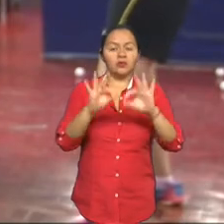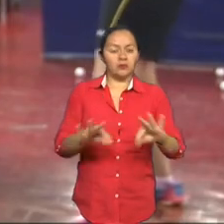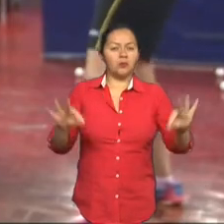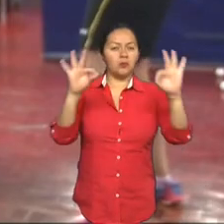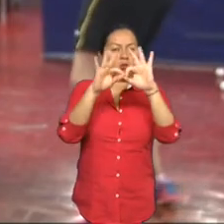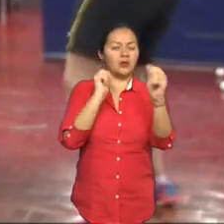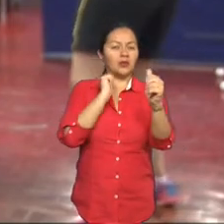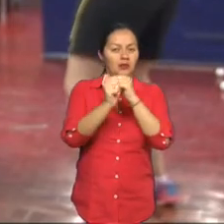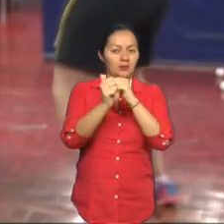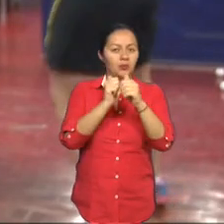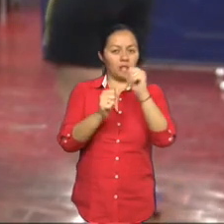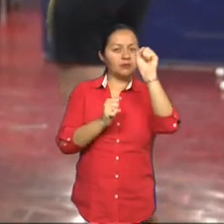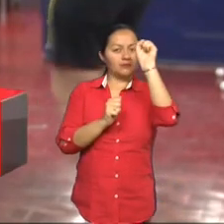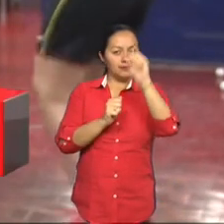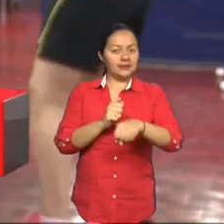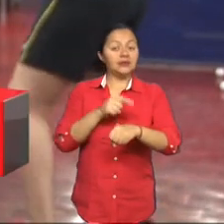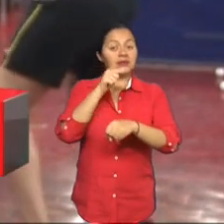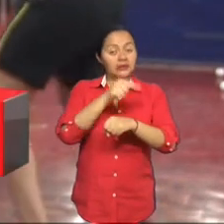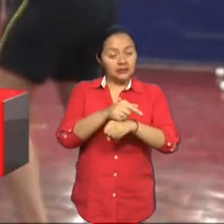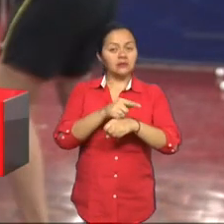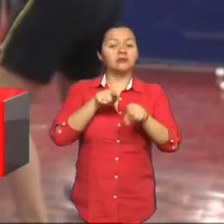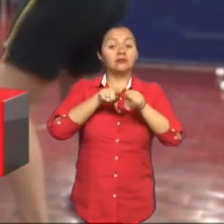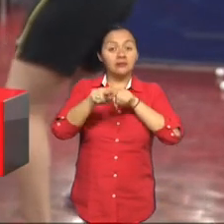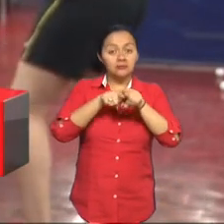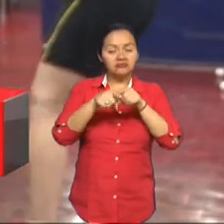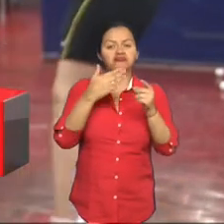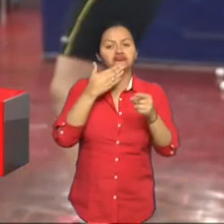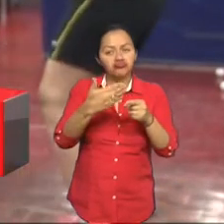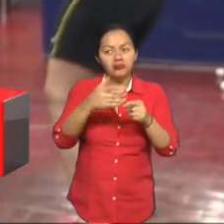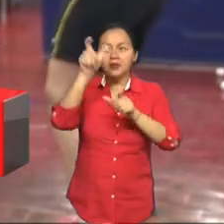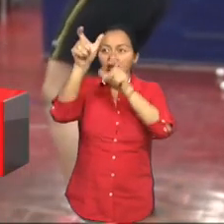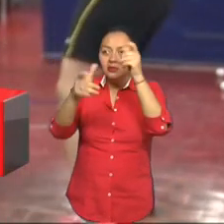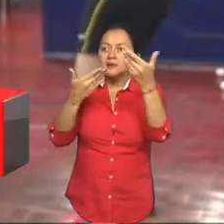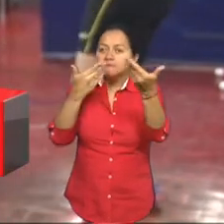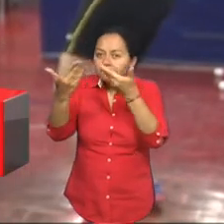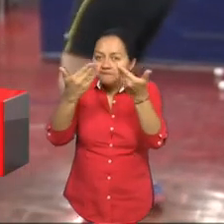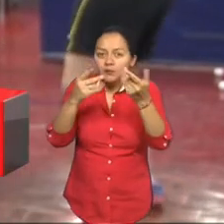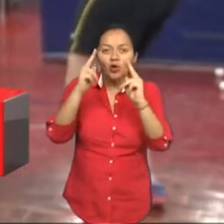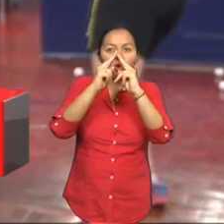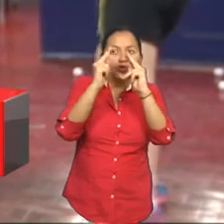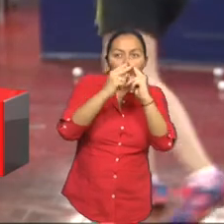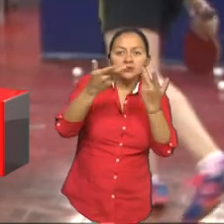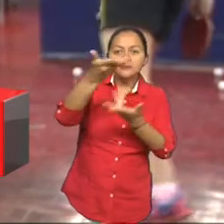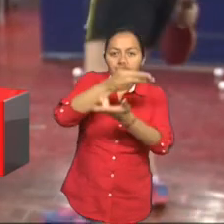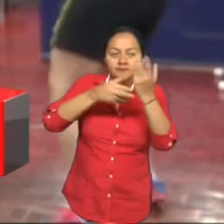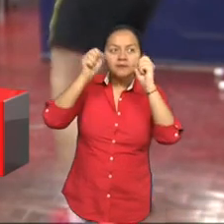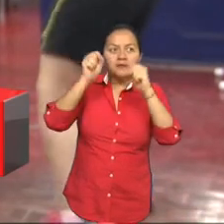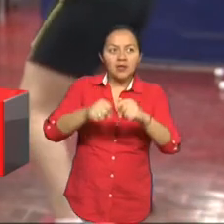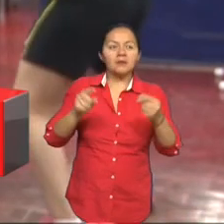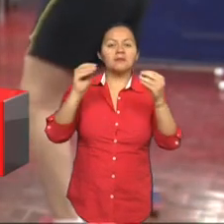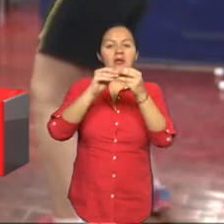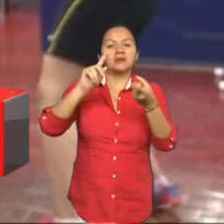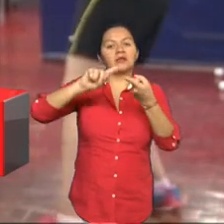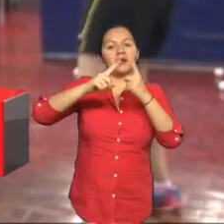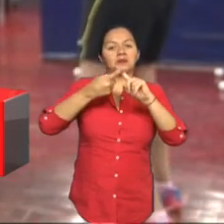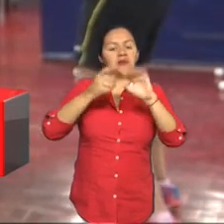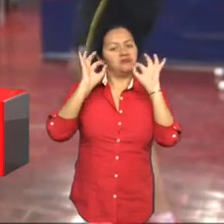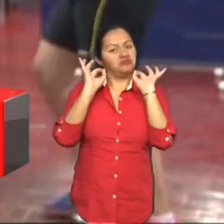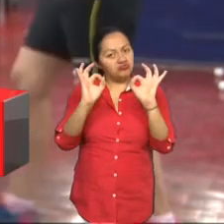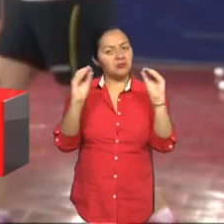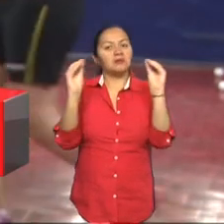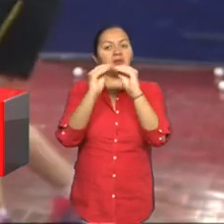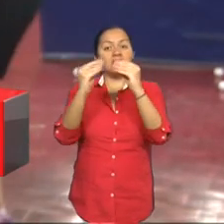ya que conoces muy buenas personas en este ámbito, haces grandes amigos, de cada